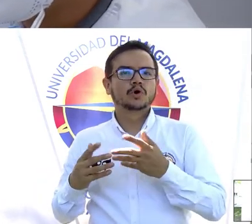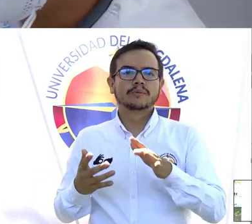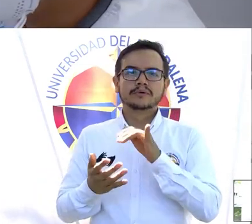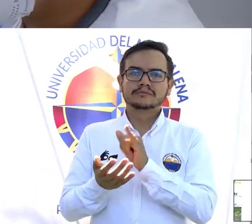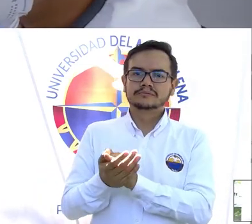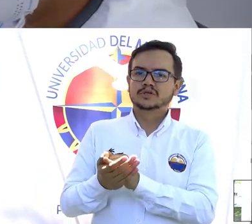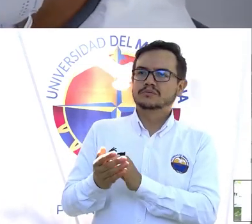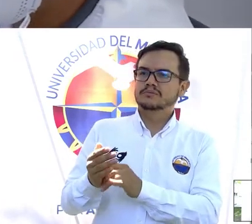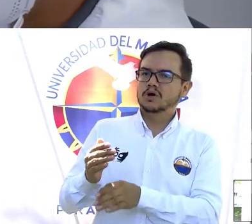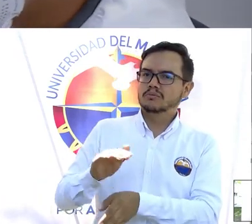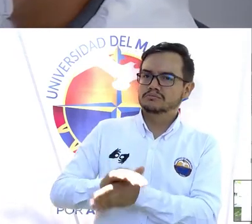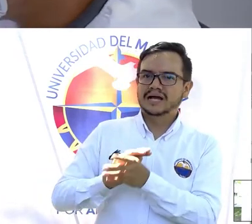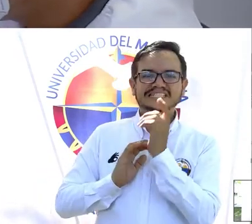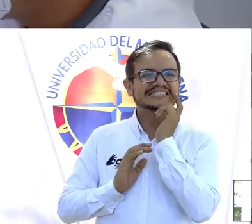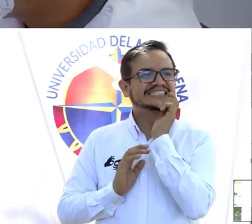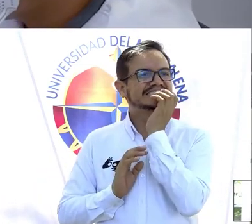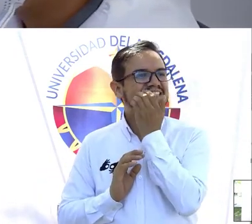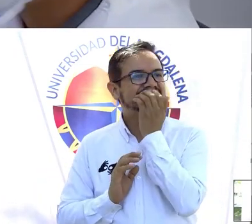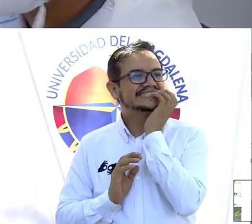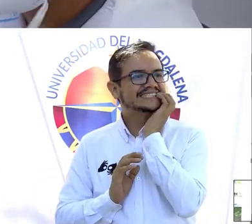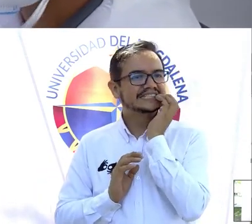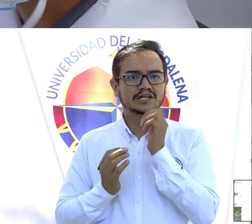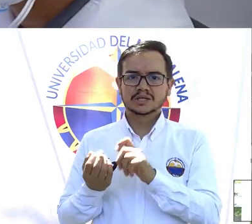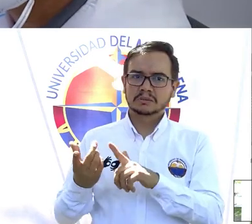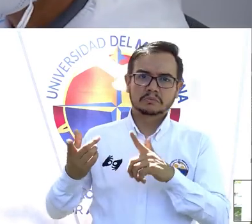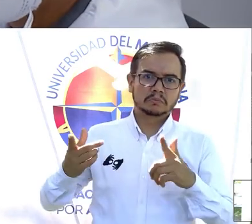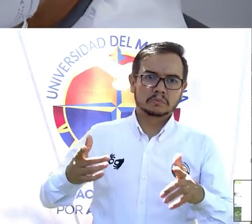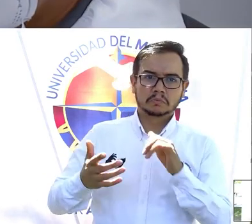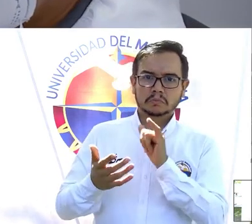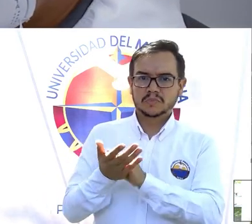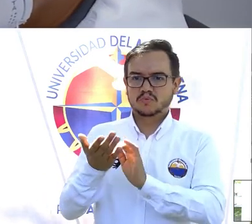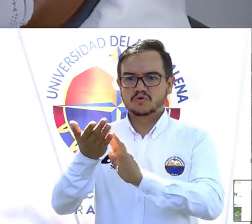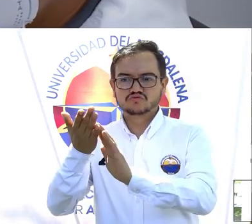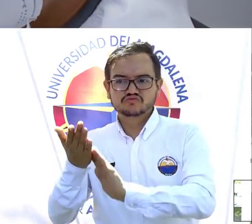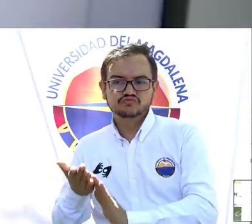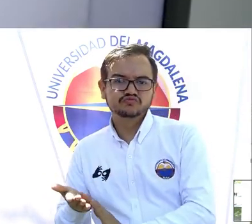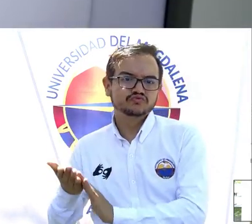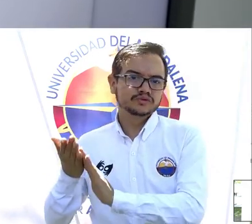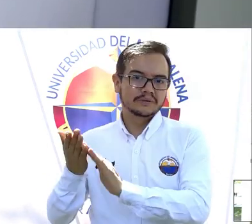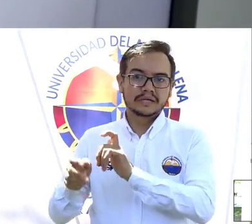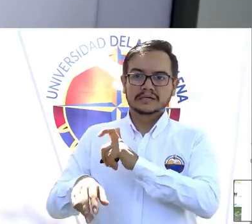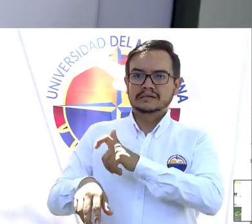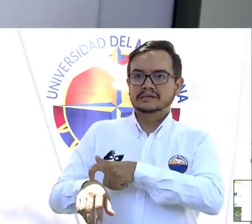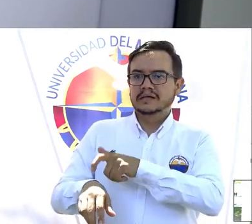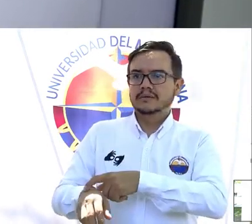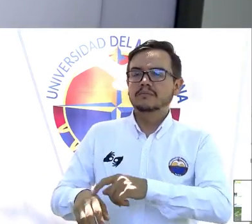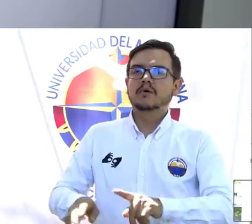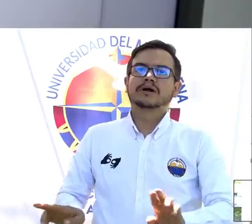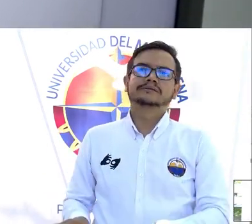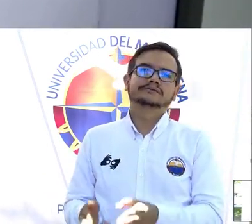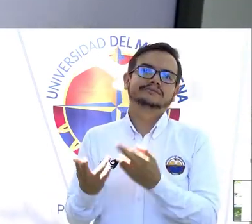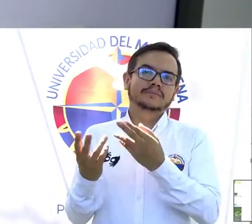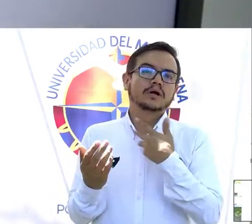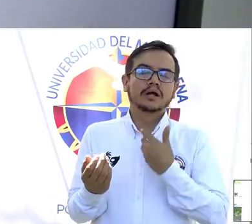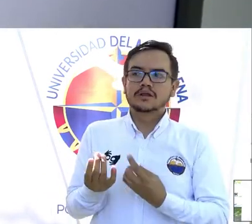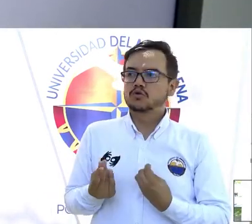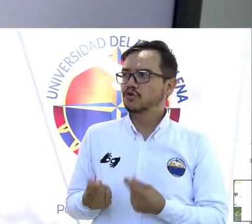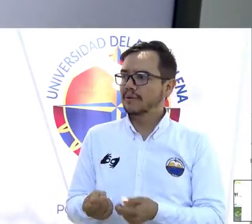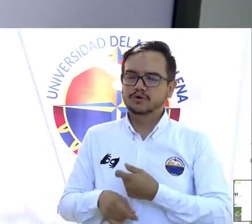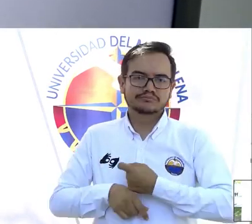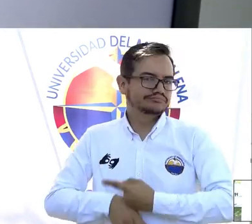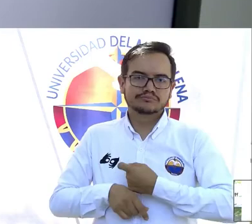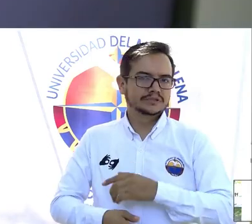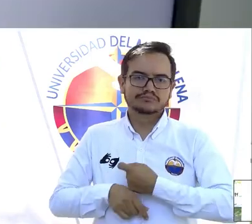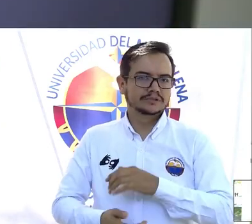un líquido, un químico, y su duración es más larga. Entonces, en este equipo lo que hace es eso, es